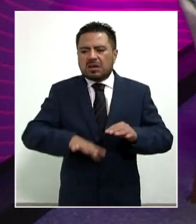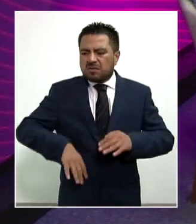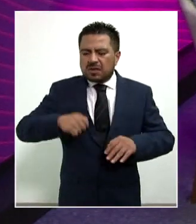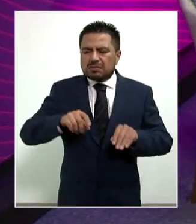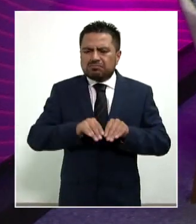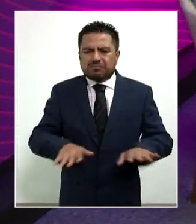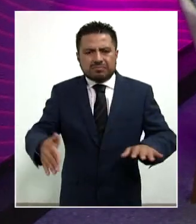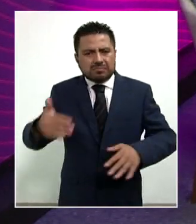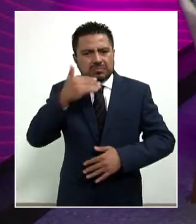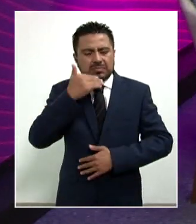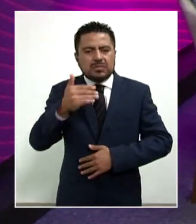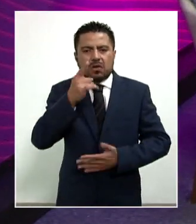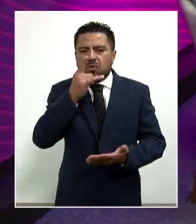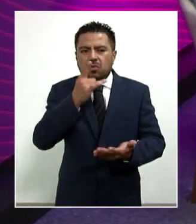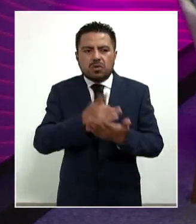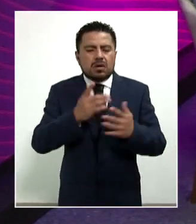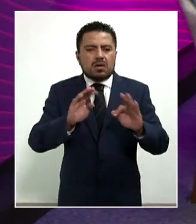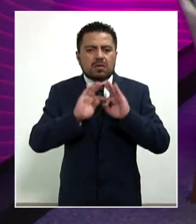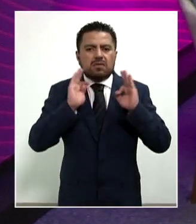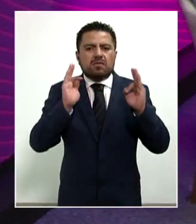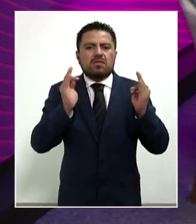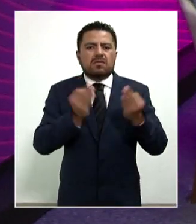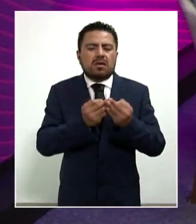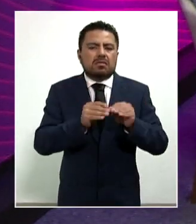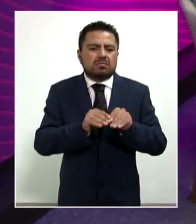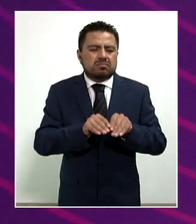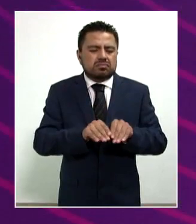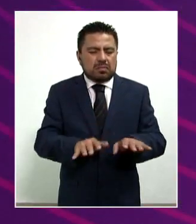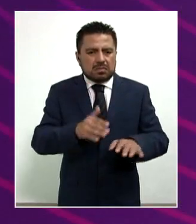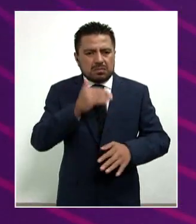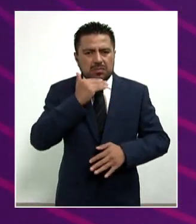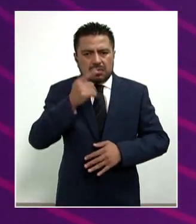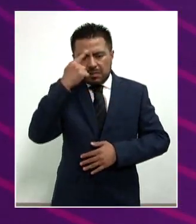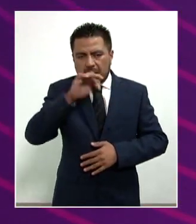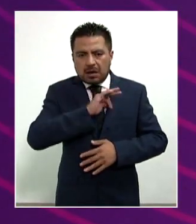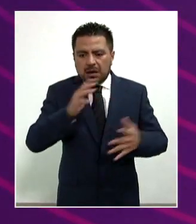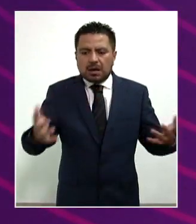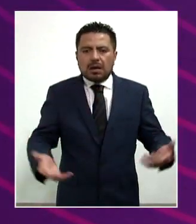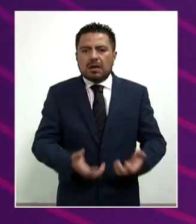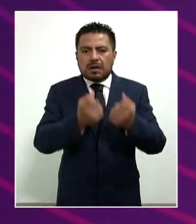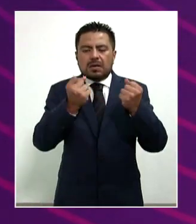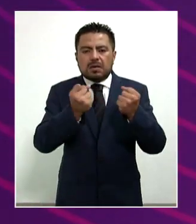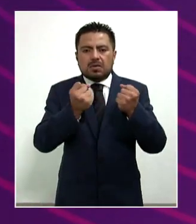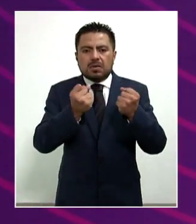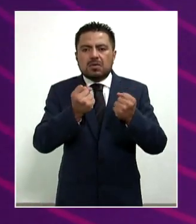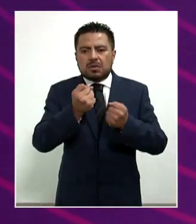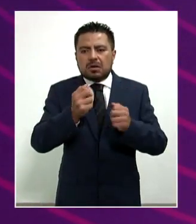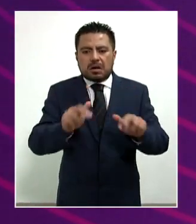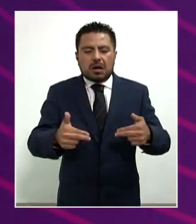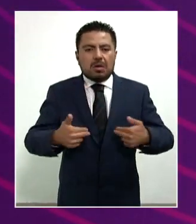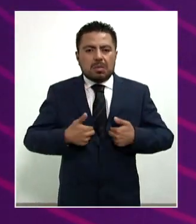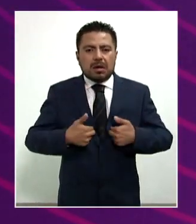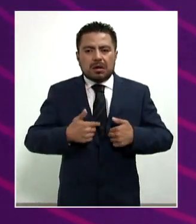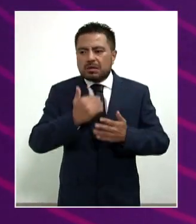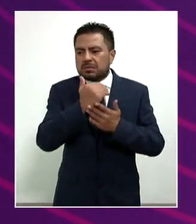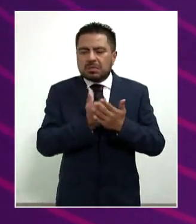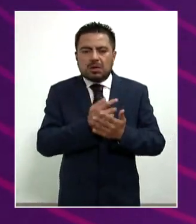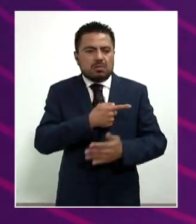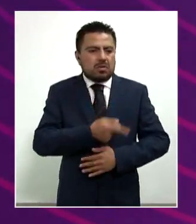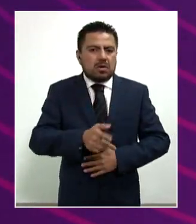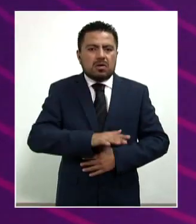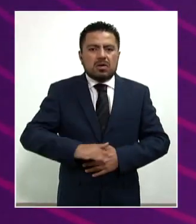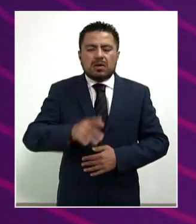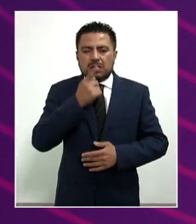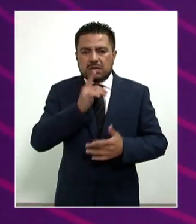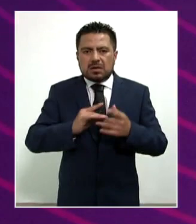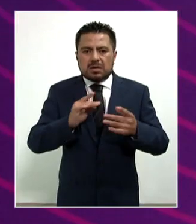redistributivo, pero la única manera sostenible para lograr una recuperación de la reducción de la pobreza,